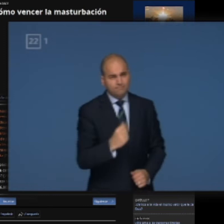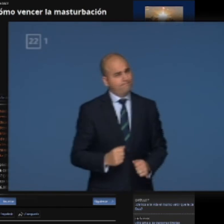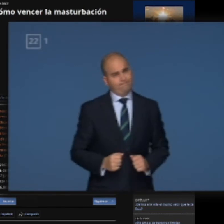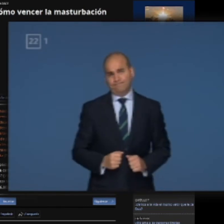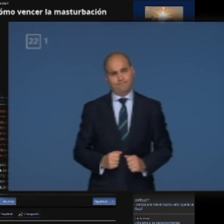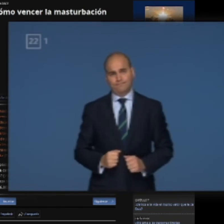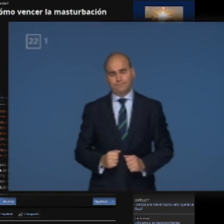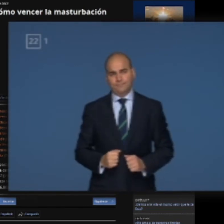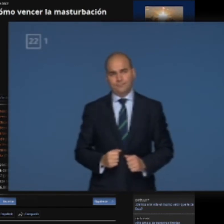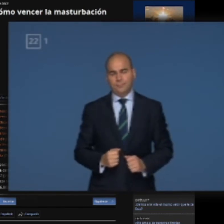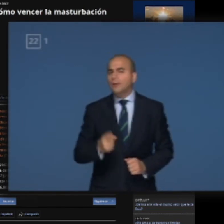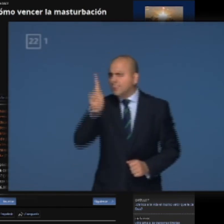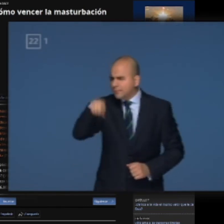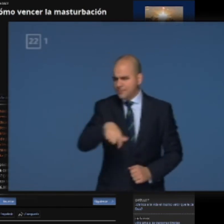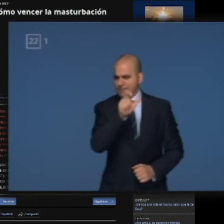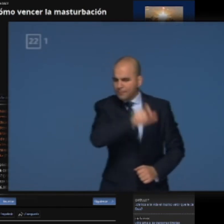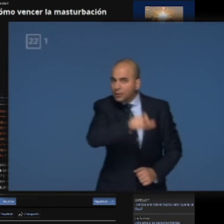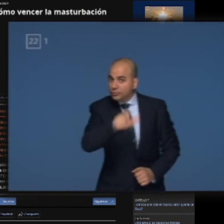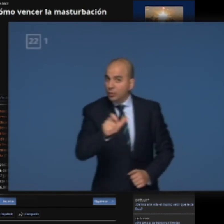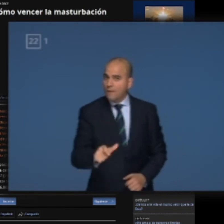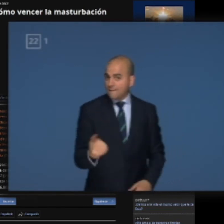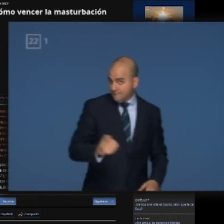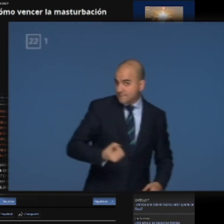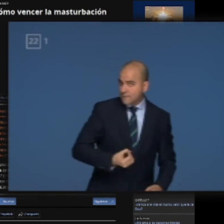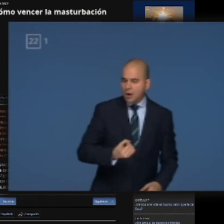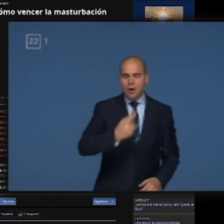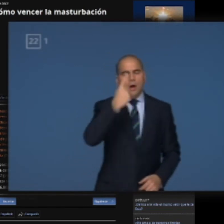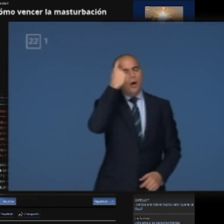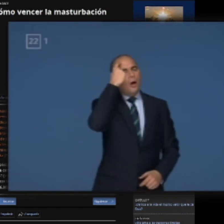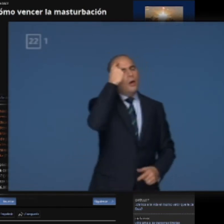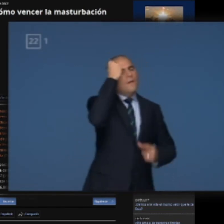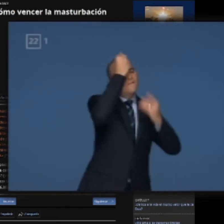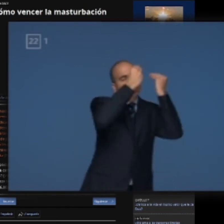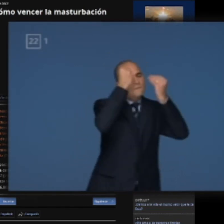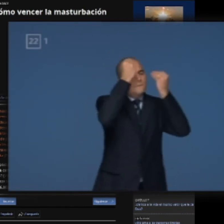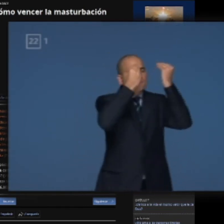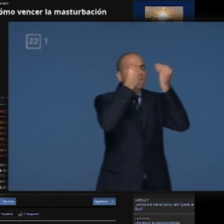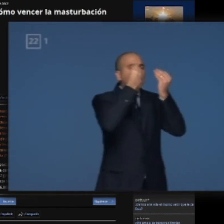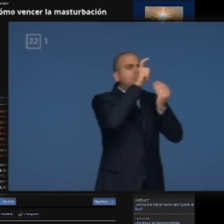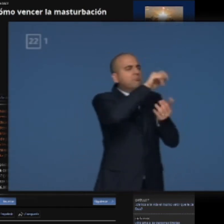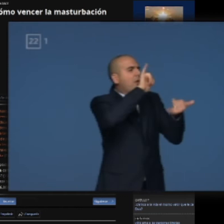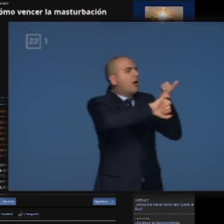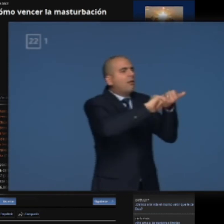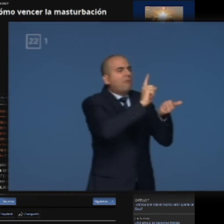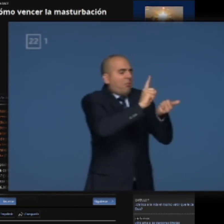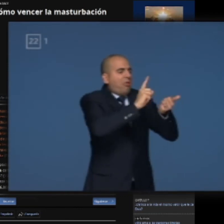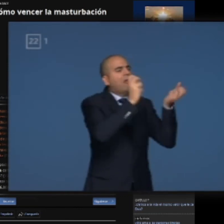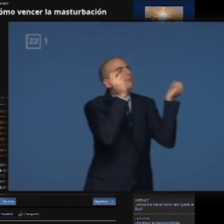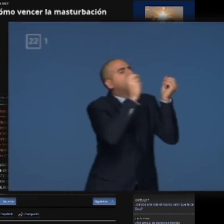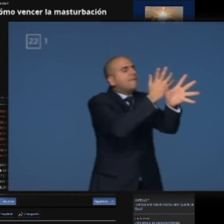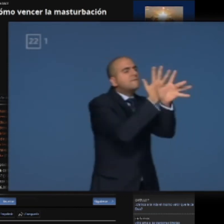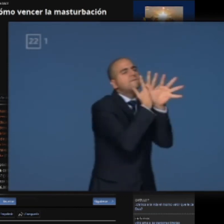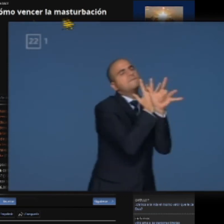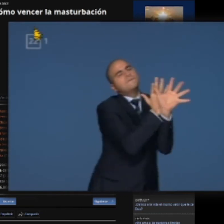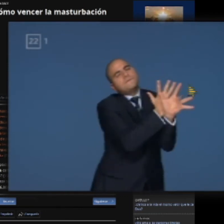toda contaminación de la carne y del espíritu, perfeccionando la santidad en el temor de